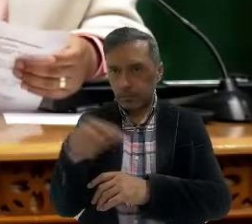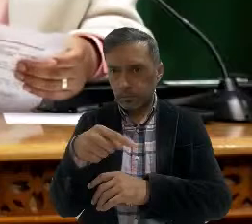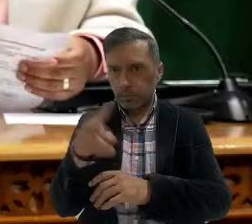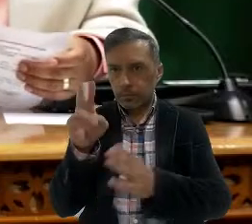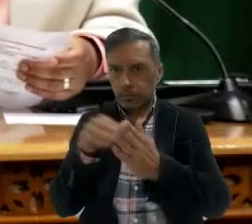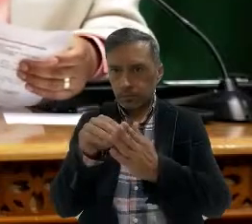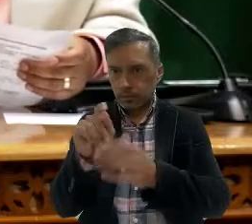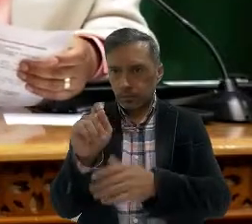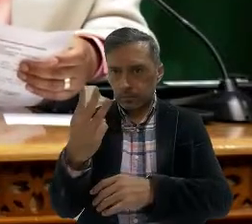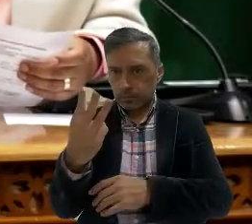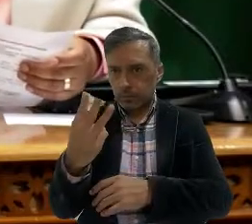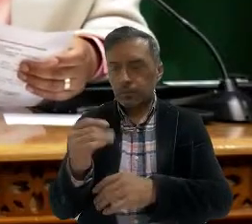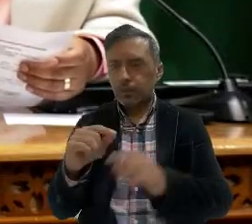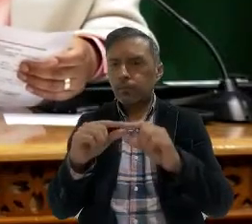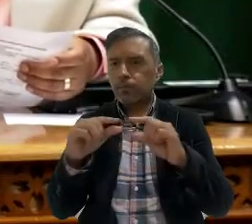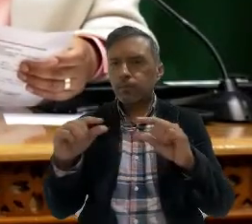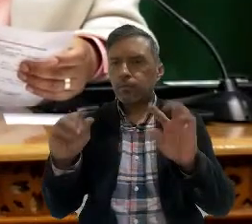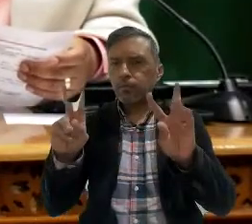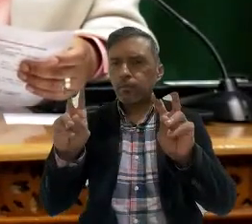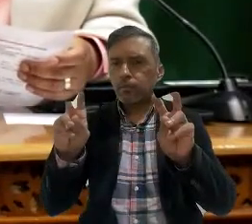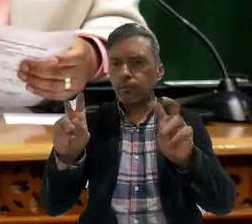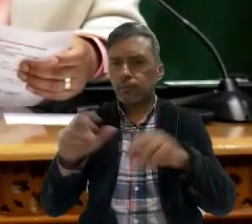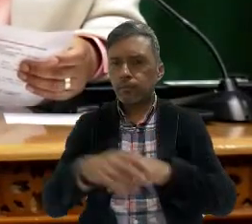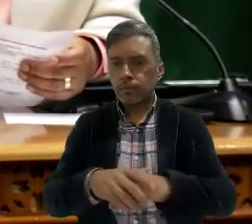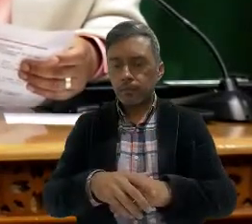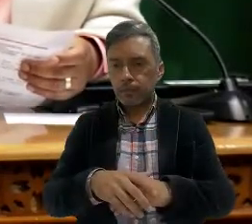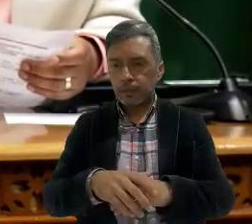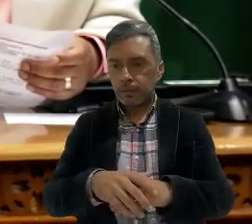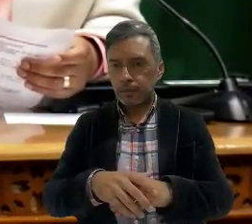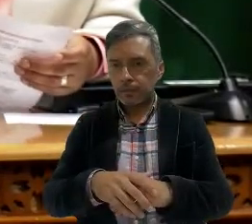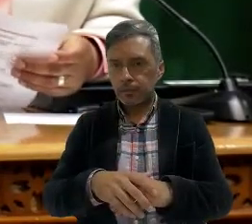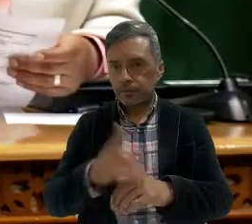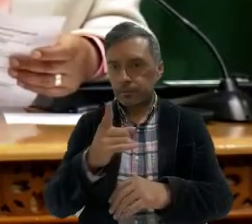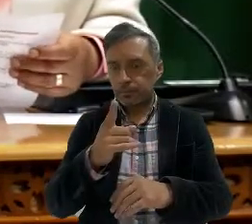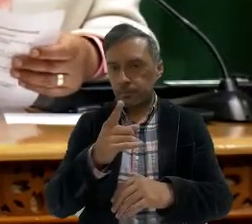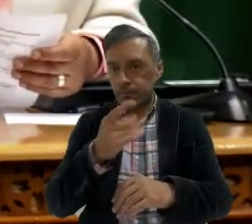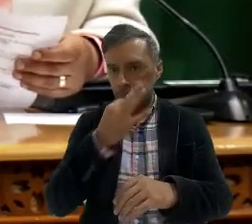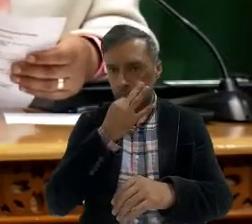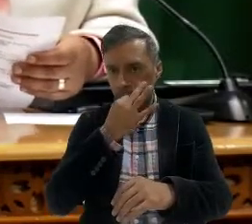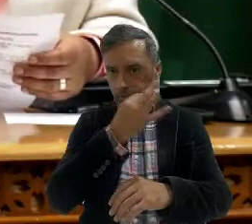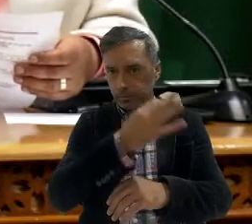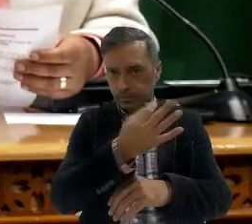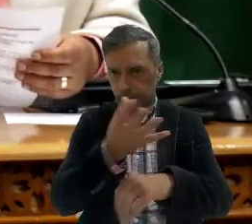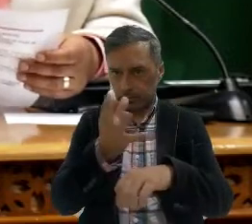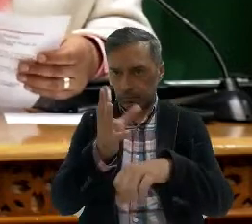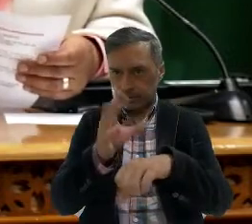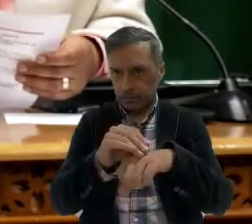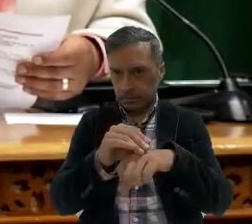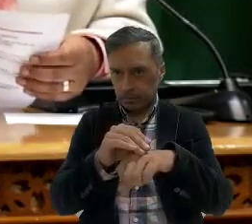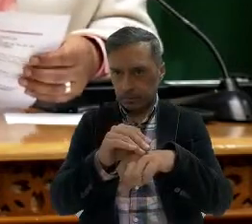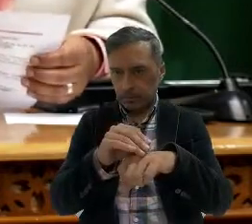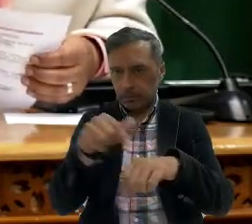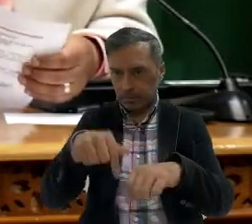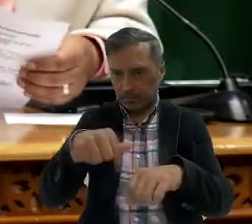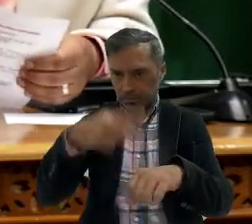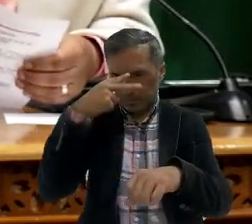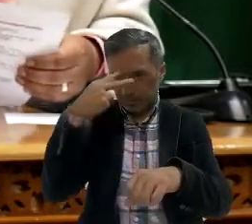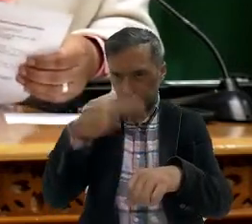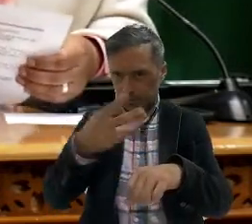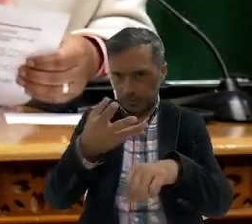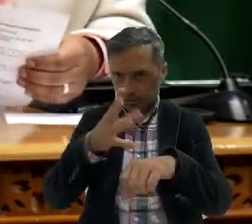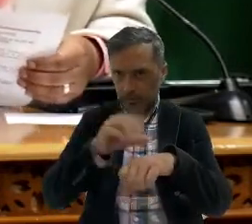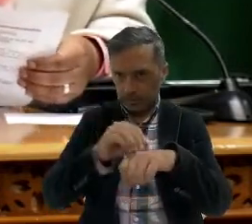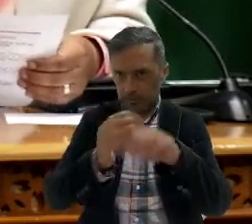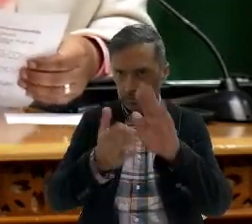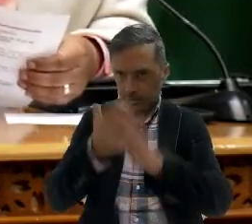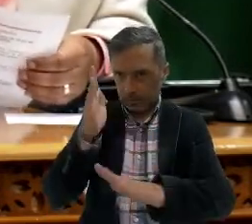NR/PM/012/2023. Asunto, se presenta a aviso de salida al territorio, del territorio nacional.